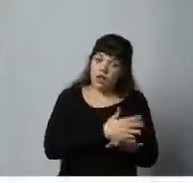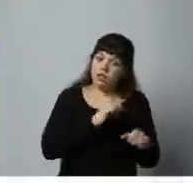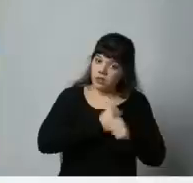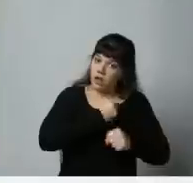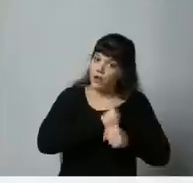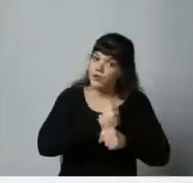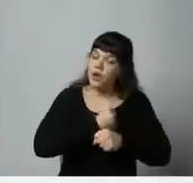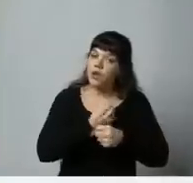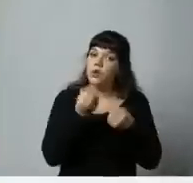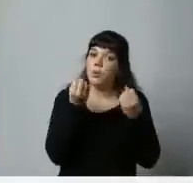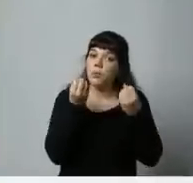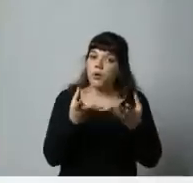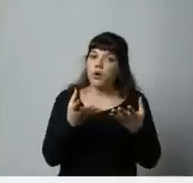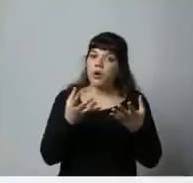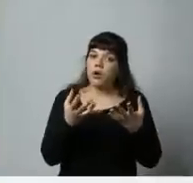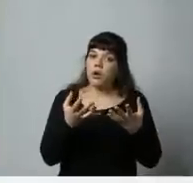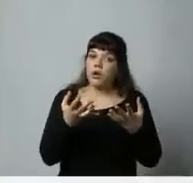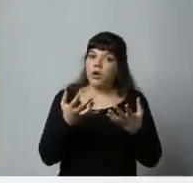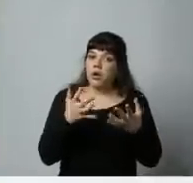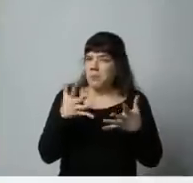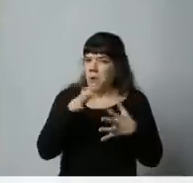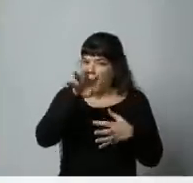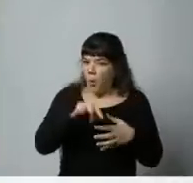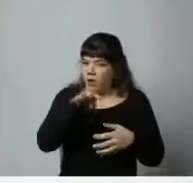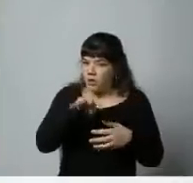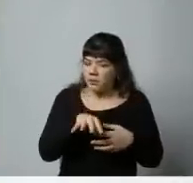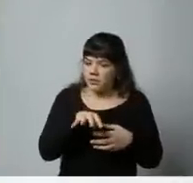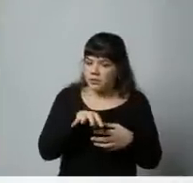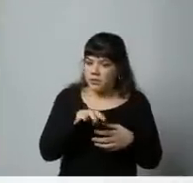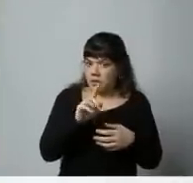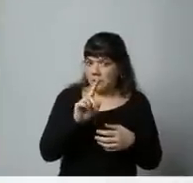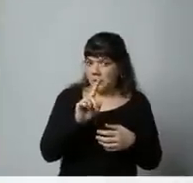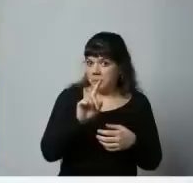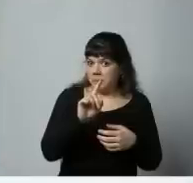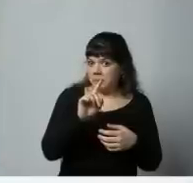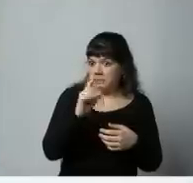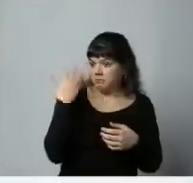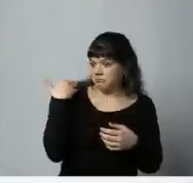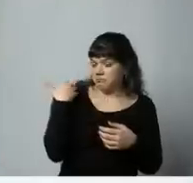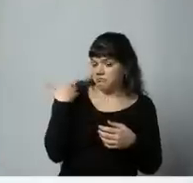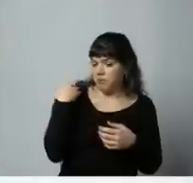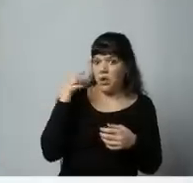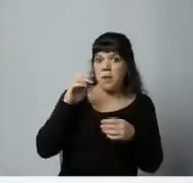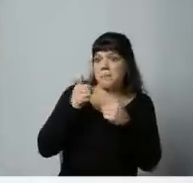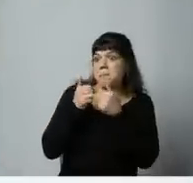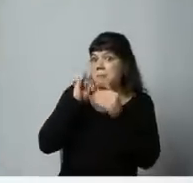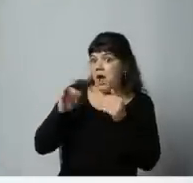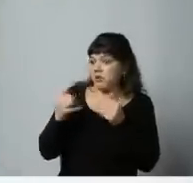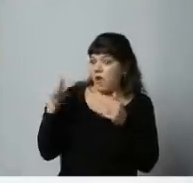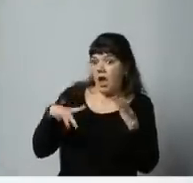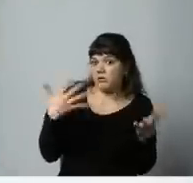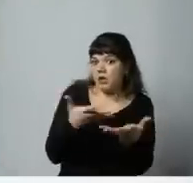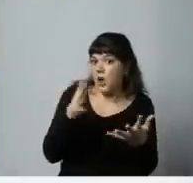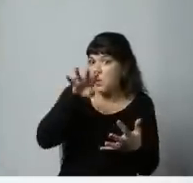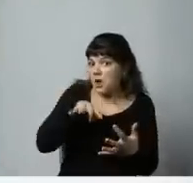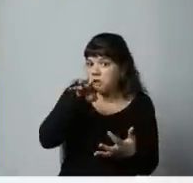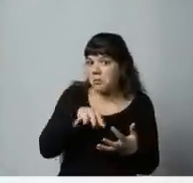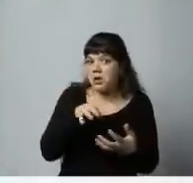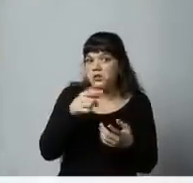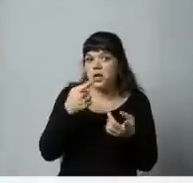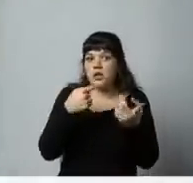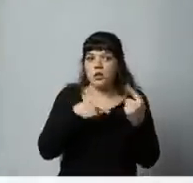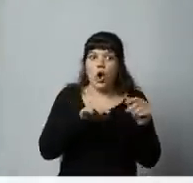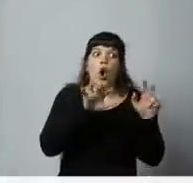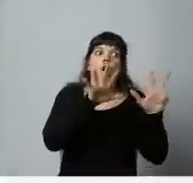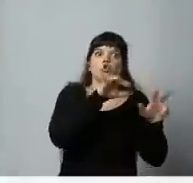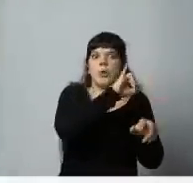cuenta estamos a meses digamos primero de de marzo de este año y hubo un gran 8